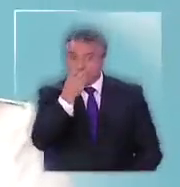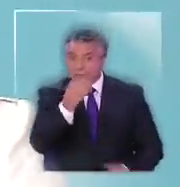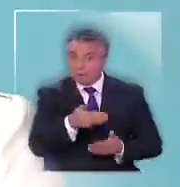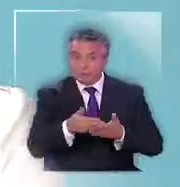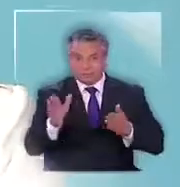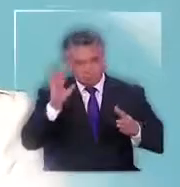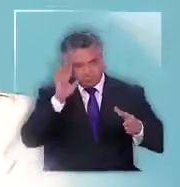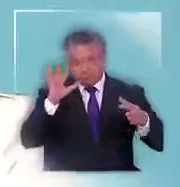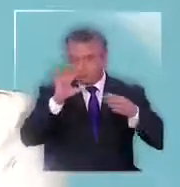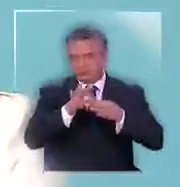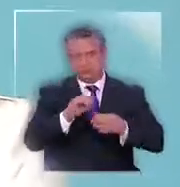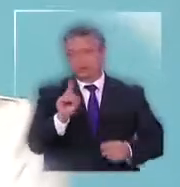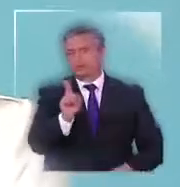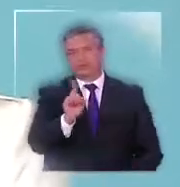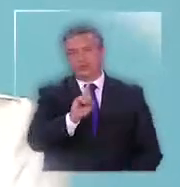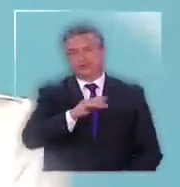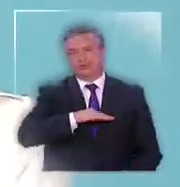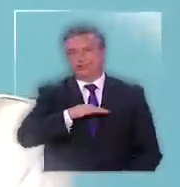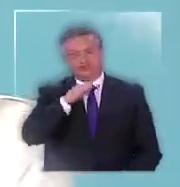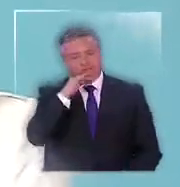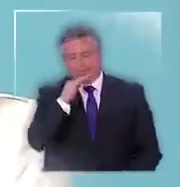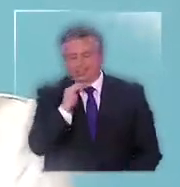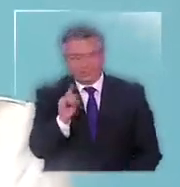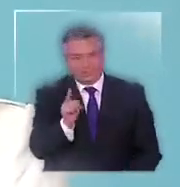alimentos, yo creo que no es suficiente como para hacer algo,